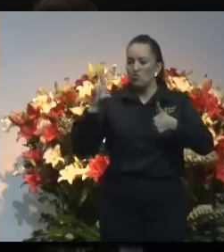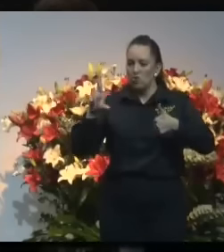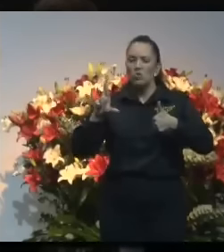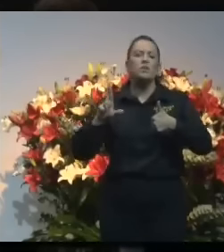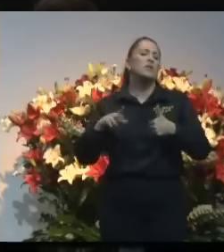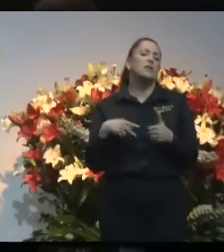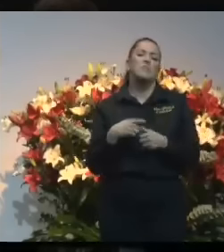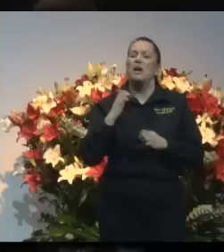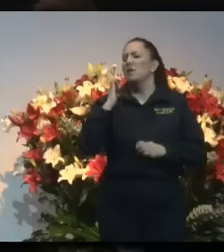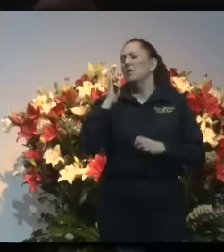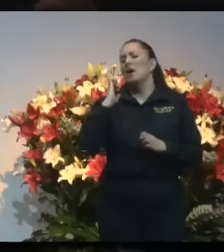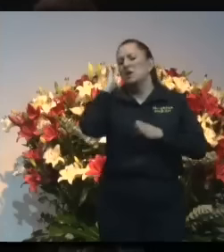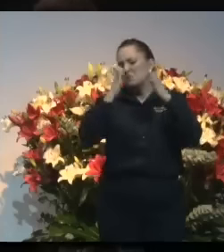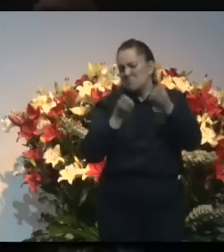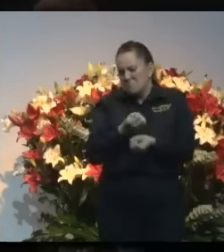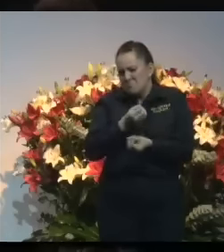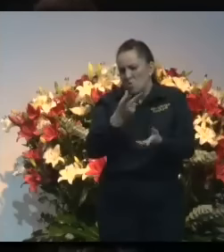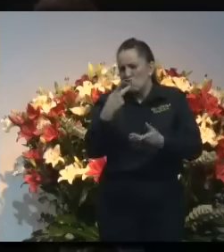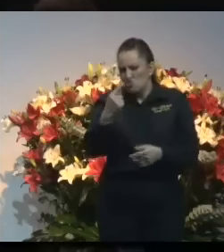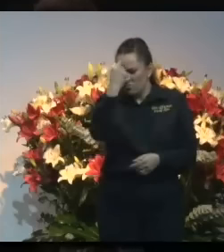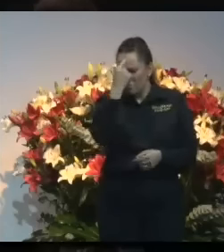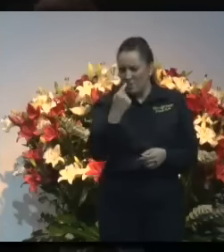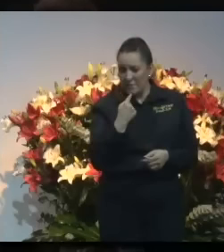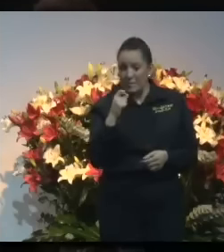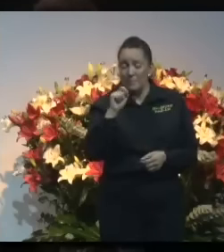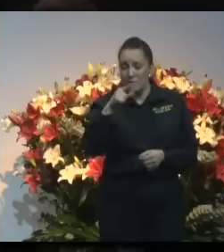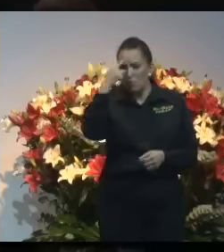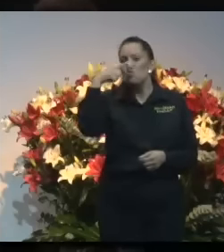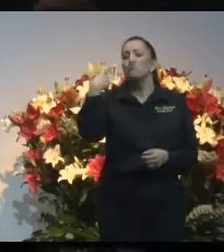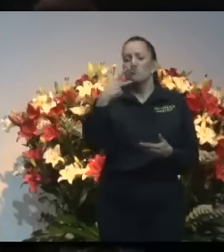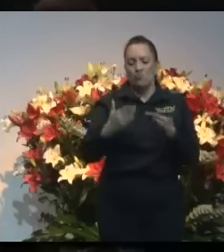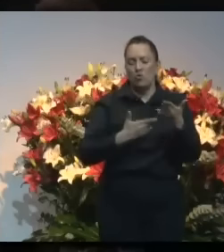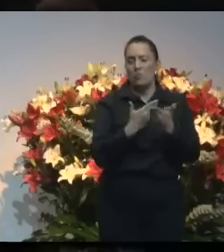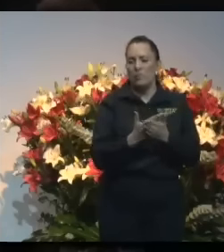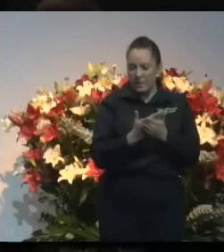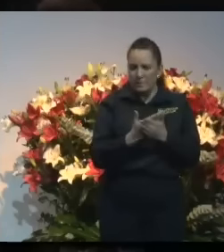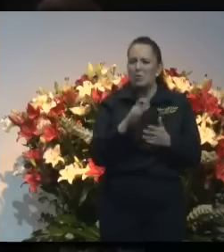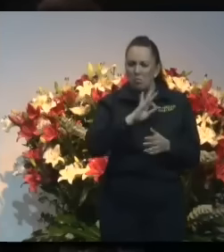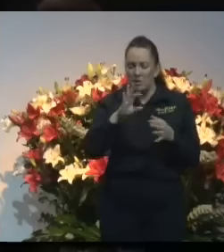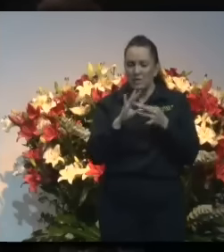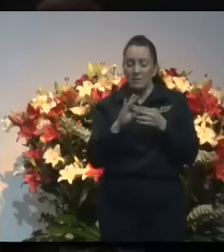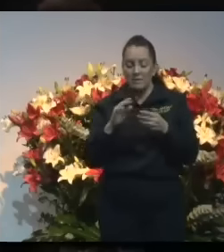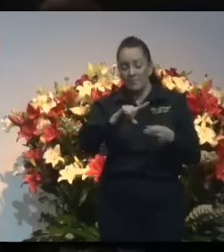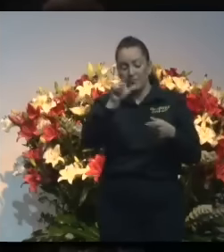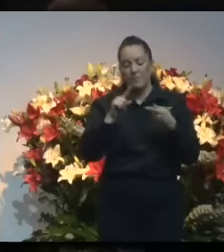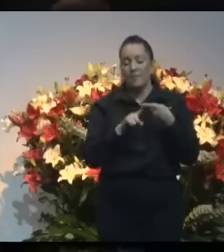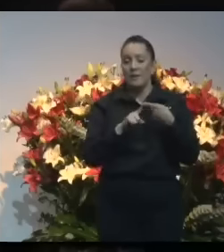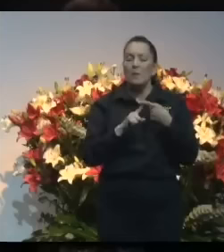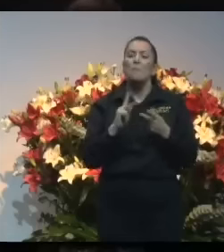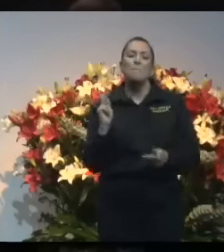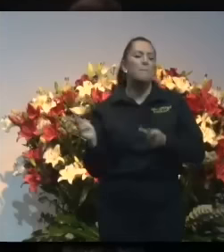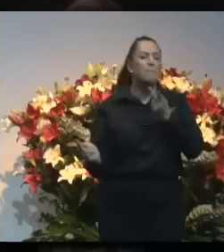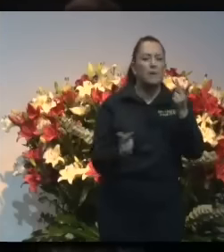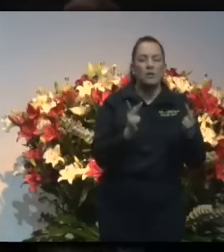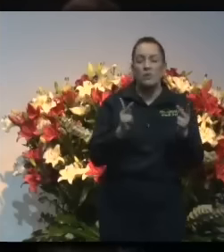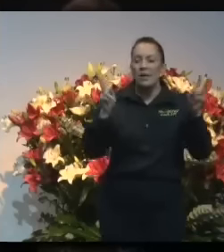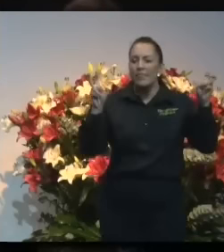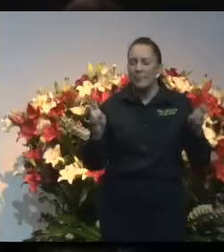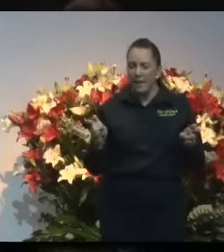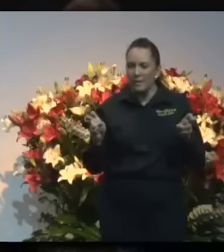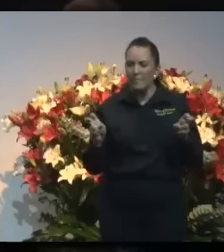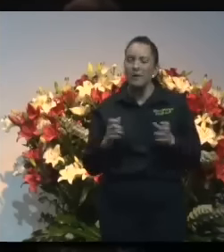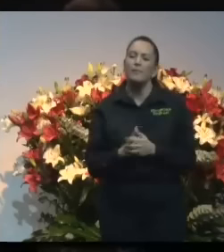exposición libre de su perfil y nos podrá platicar cuál es su plan para el país. Después tendremos una sesión de preguntas sobre los ejes